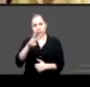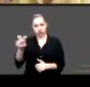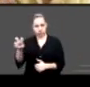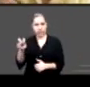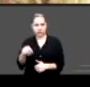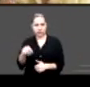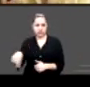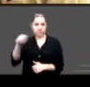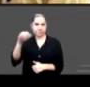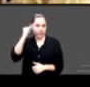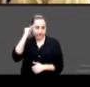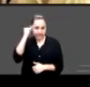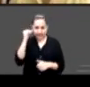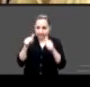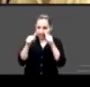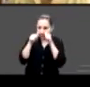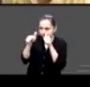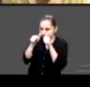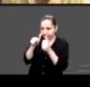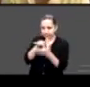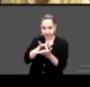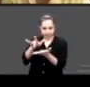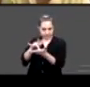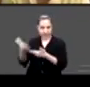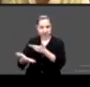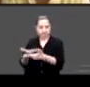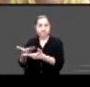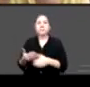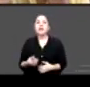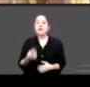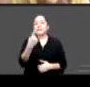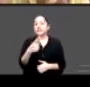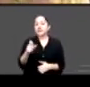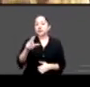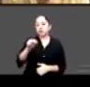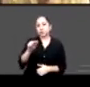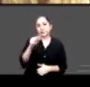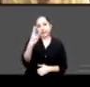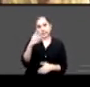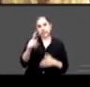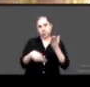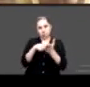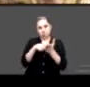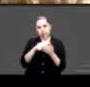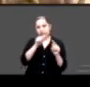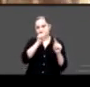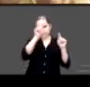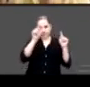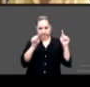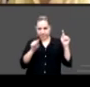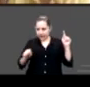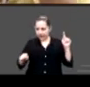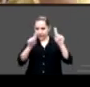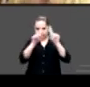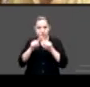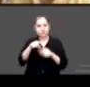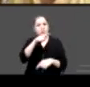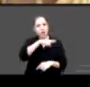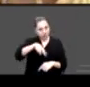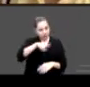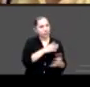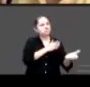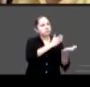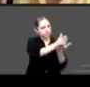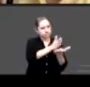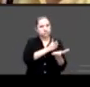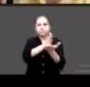indígenas. Y en 183 localidades están estos brigadistas de manera activa, están trabajando, trabajan